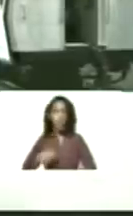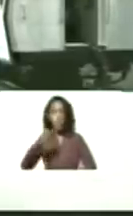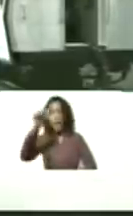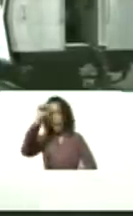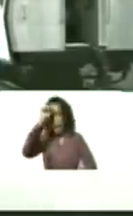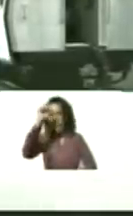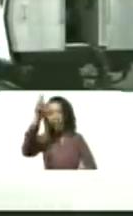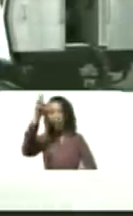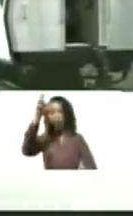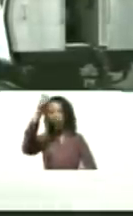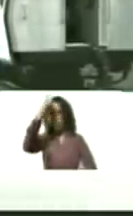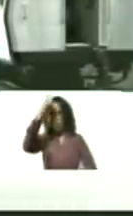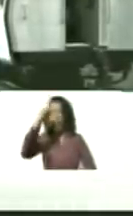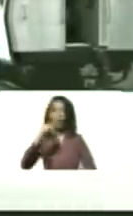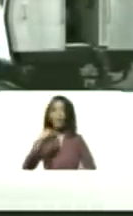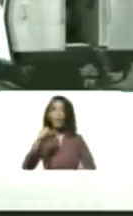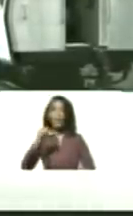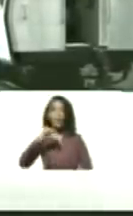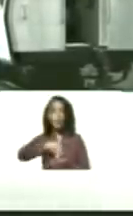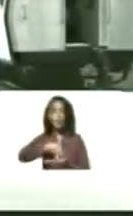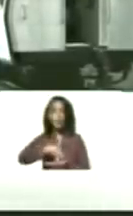Turquía, Irán,